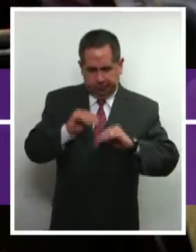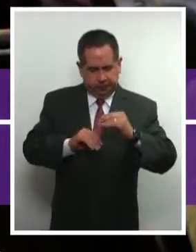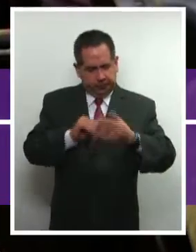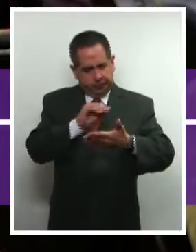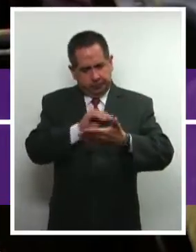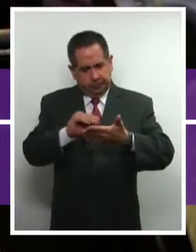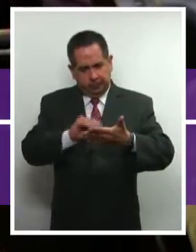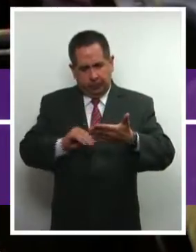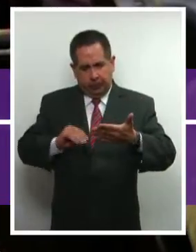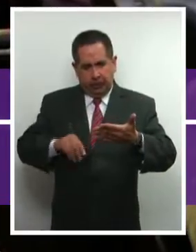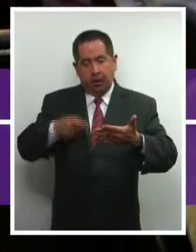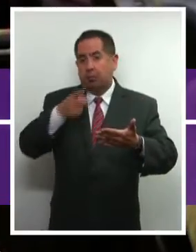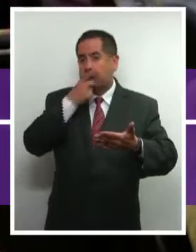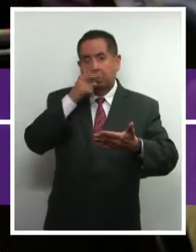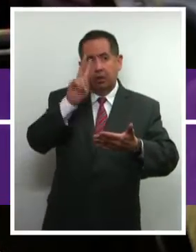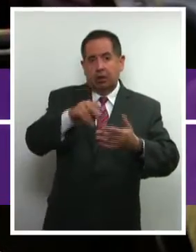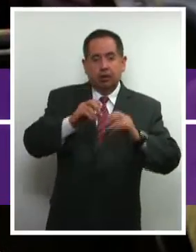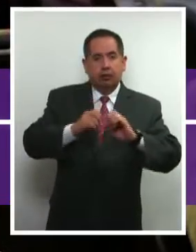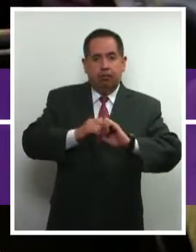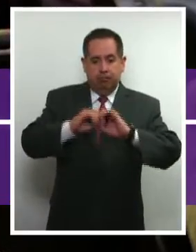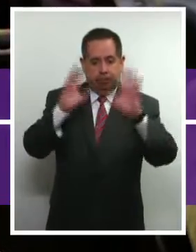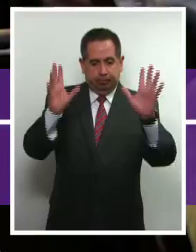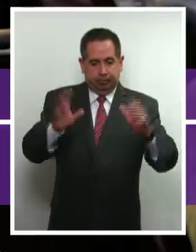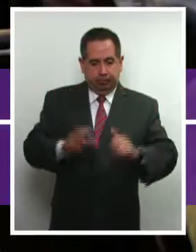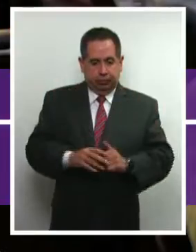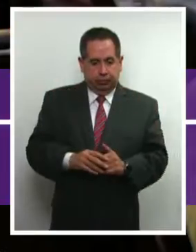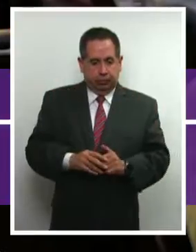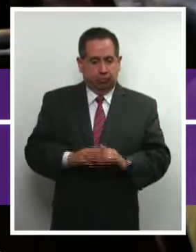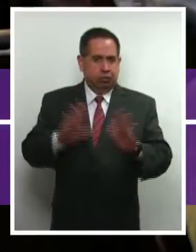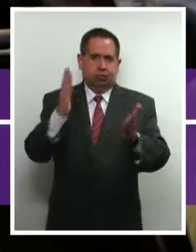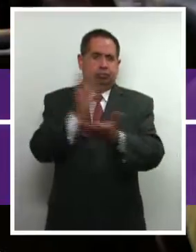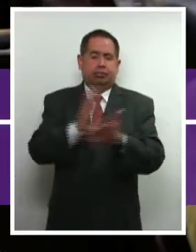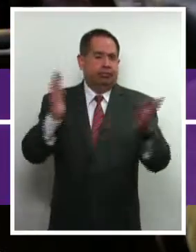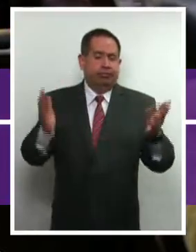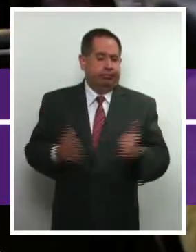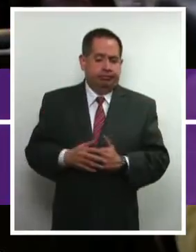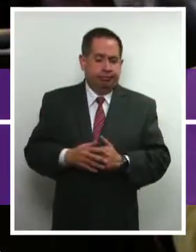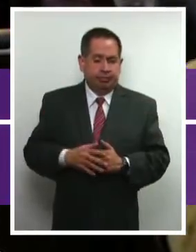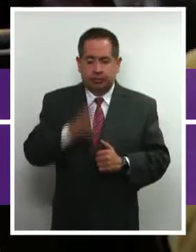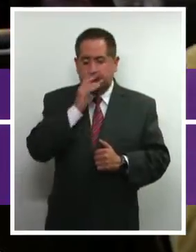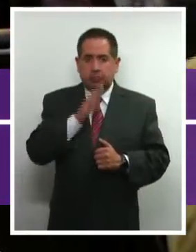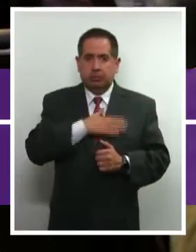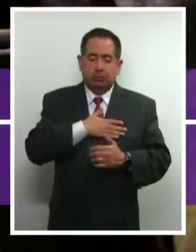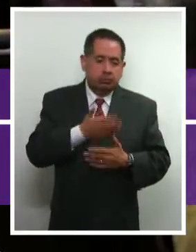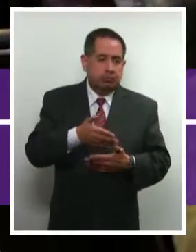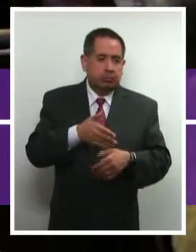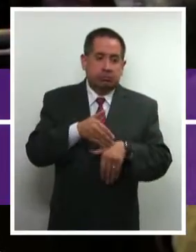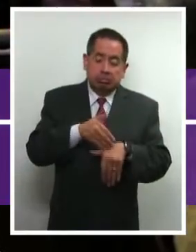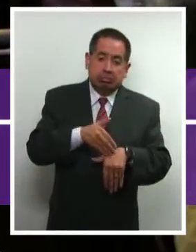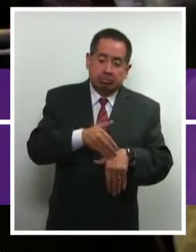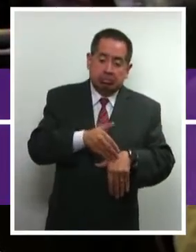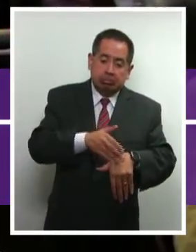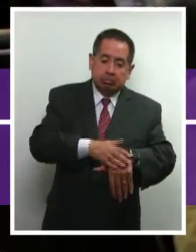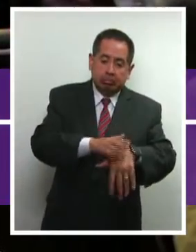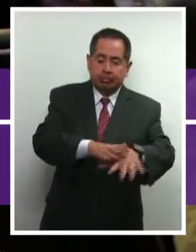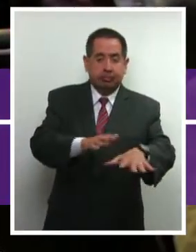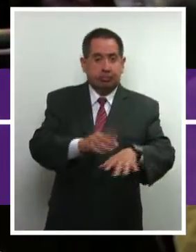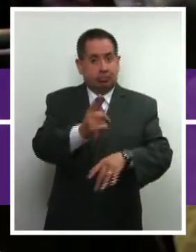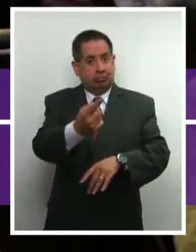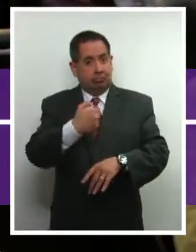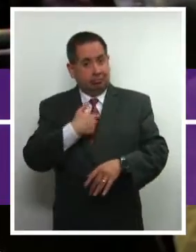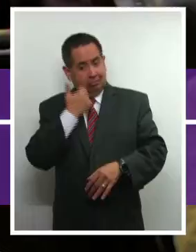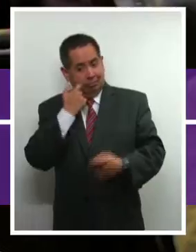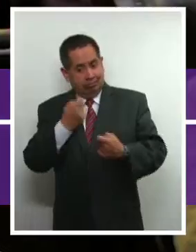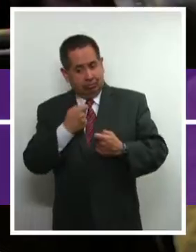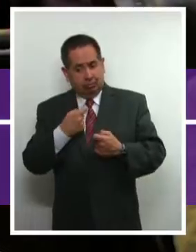Pero si les decimos con toda claridad, basta, no podemos ceder más, porque lo que nos quieren hacer